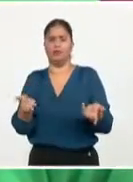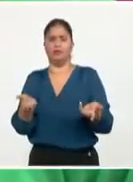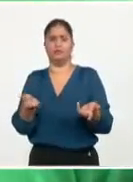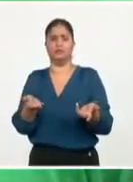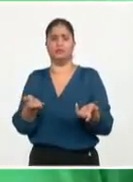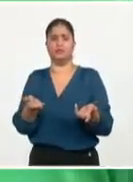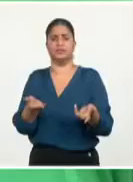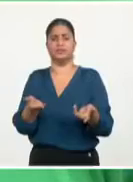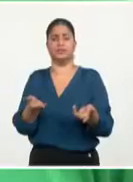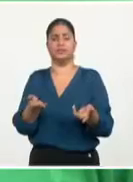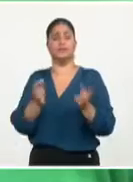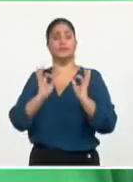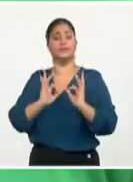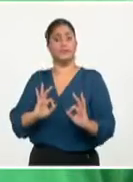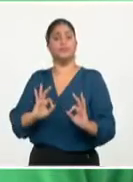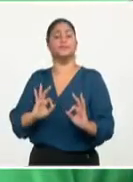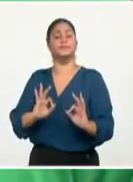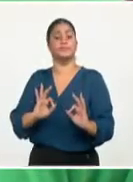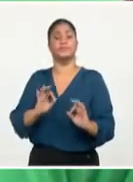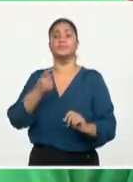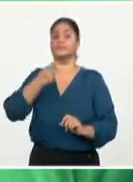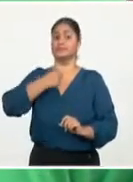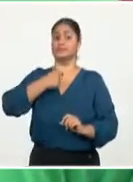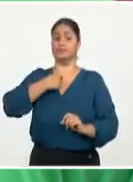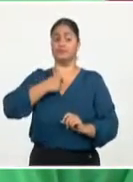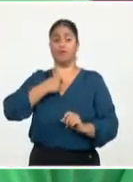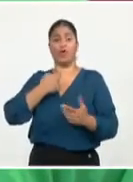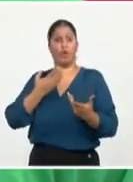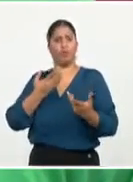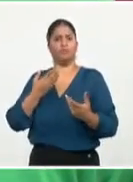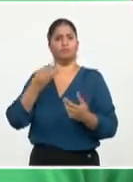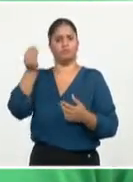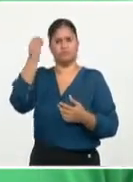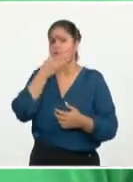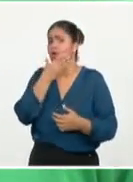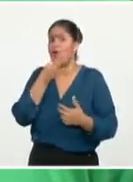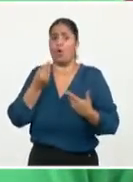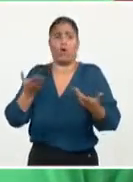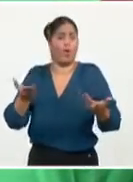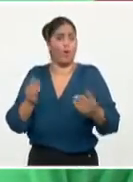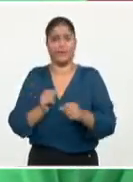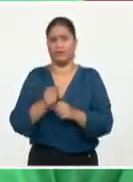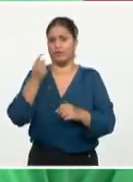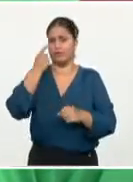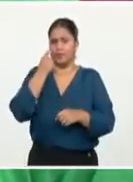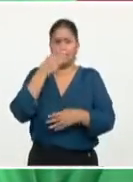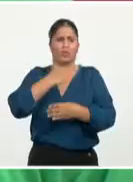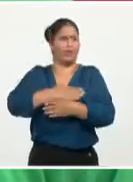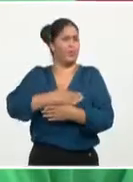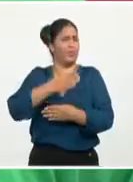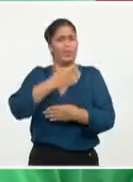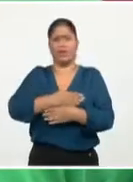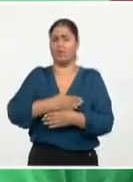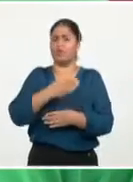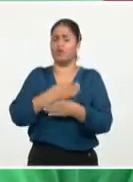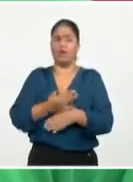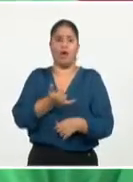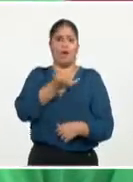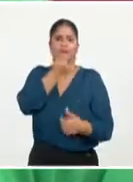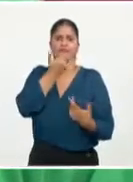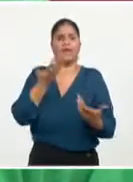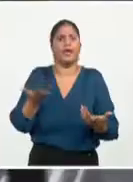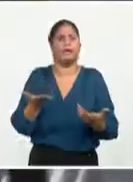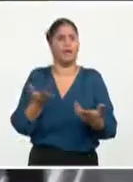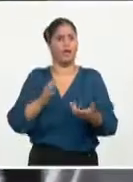que desde que nací, soy nacido bajo el bloqueo y veo cómo día a día afecta en cada una de las esferas de mi vida, de mi familia, de